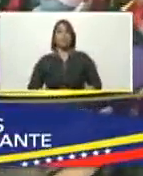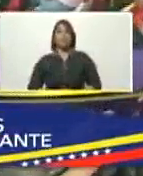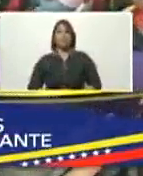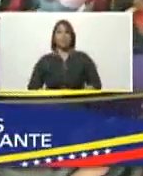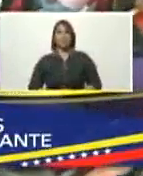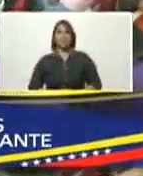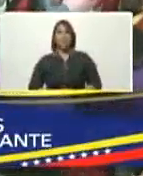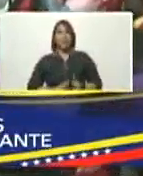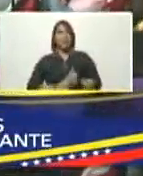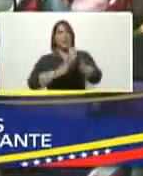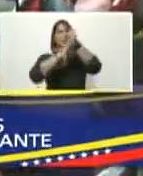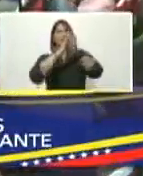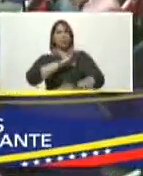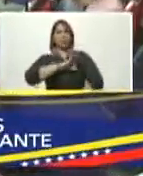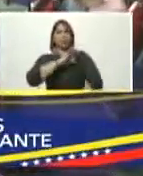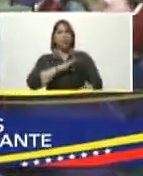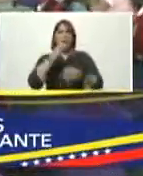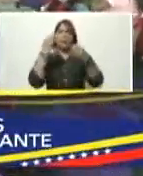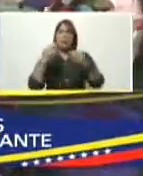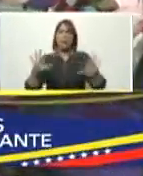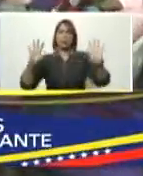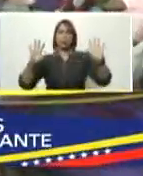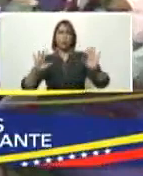El liderazgo social natural